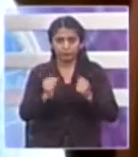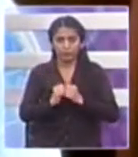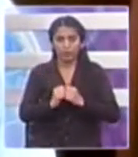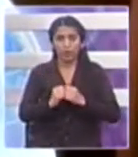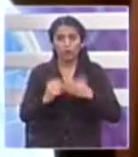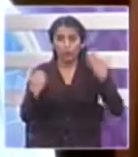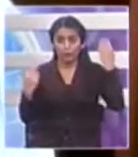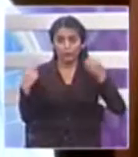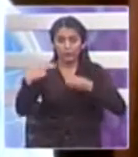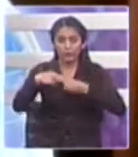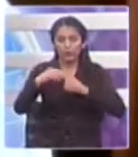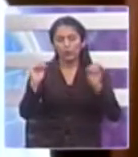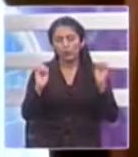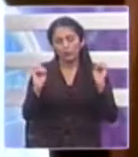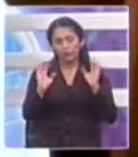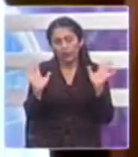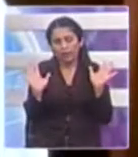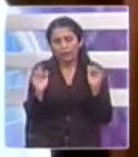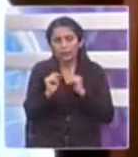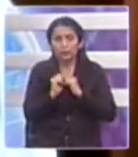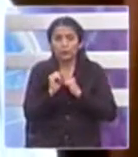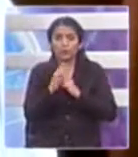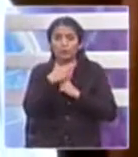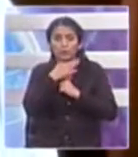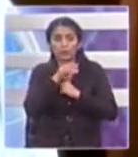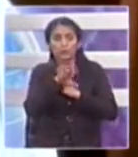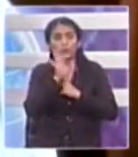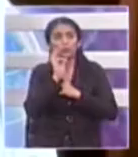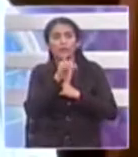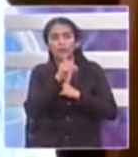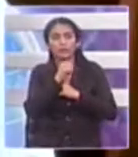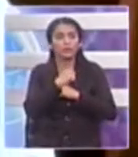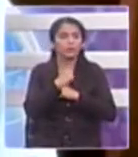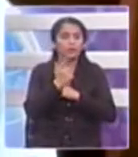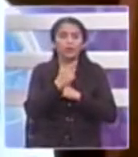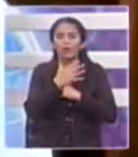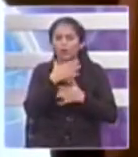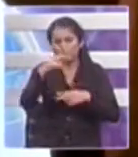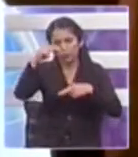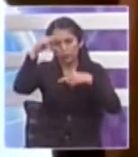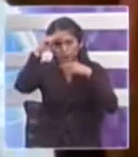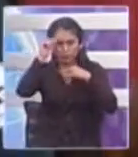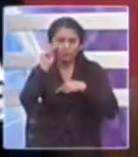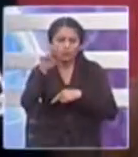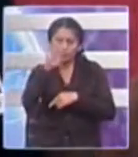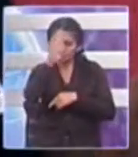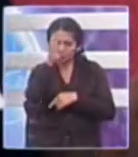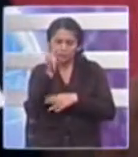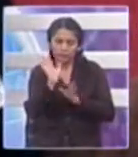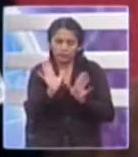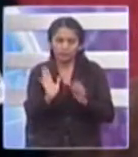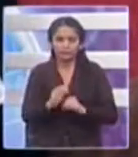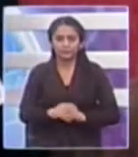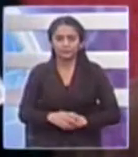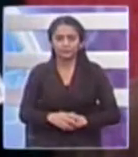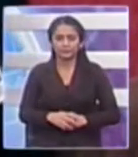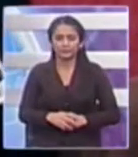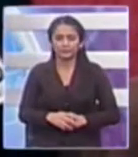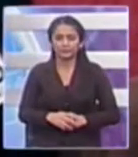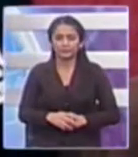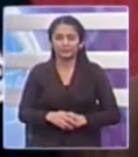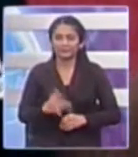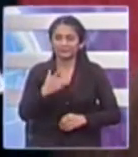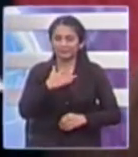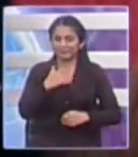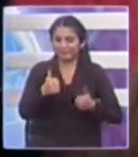ha gustado estar en contacto con las noticias y todas las cosas políticas. Muy bien.